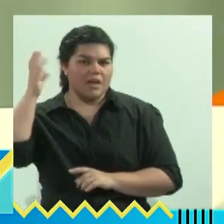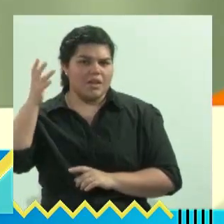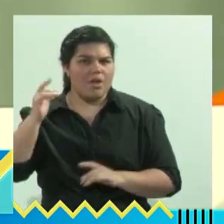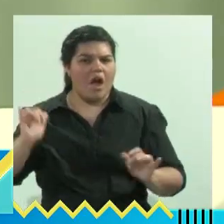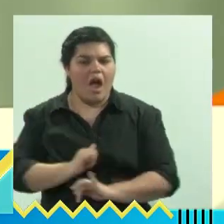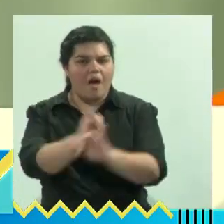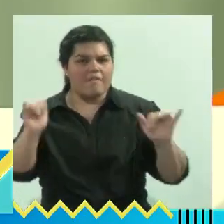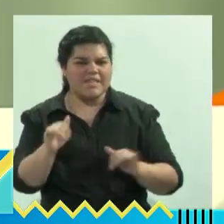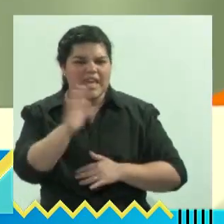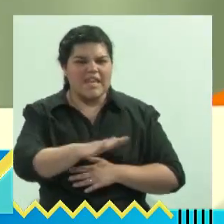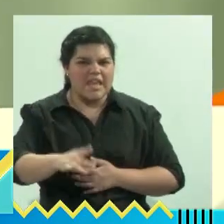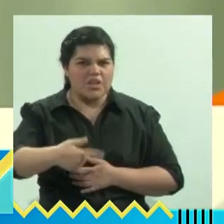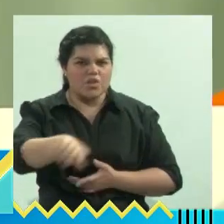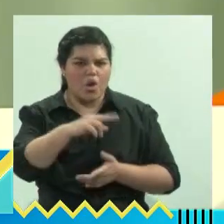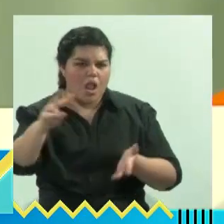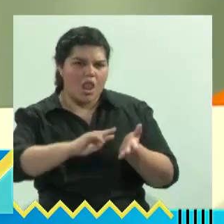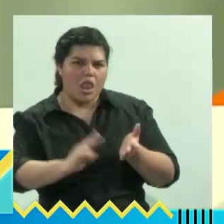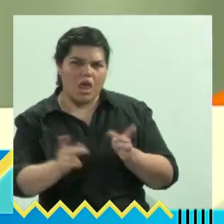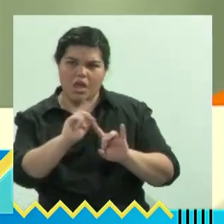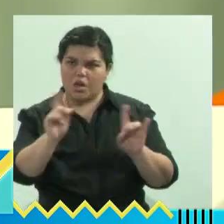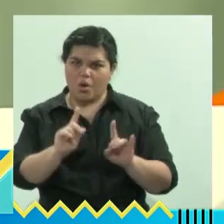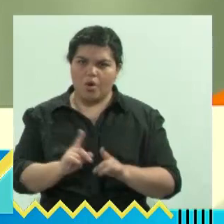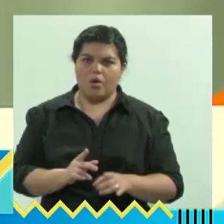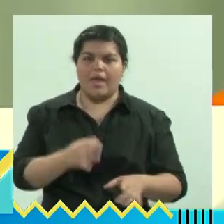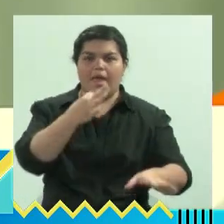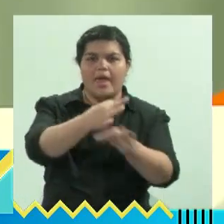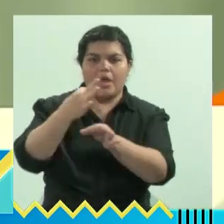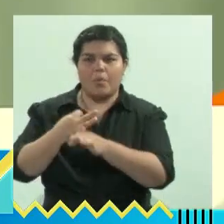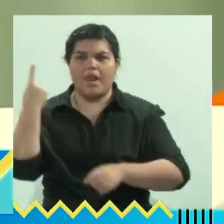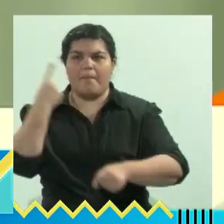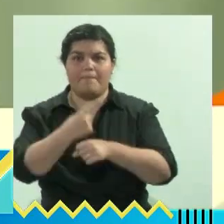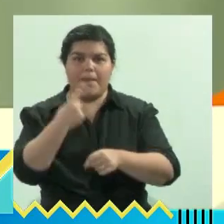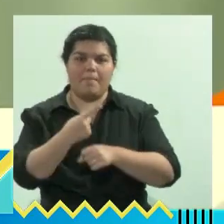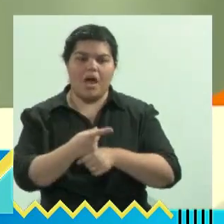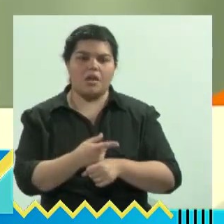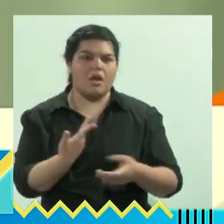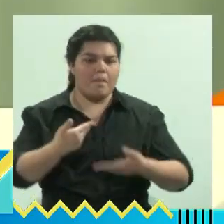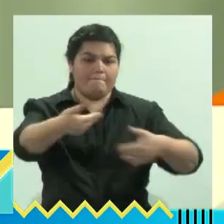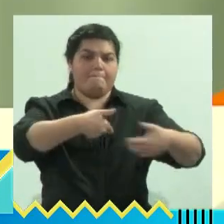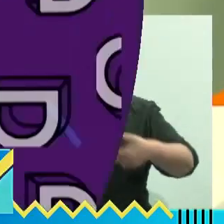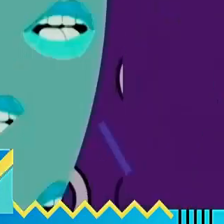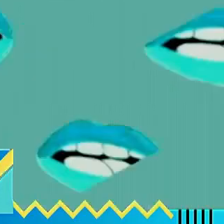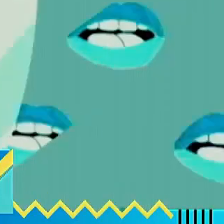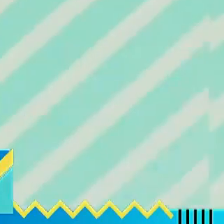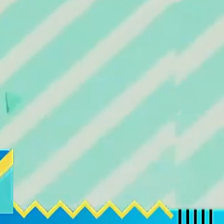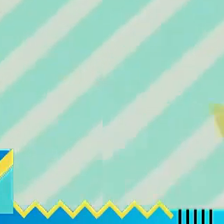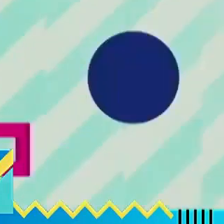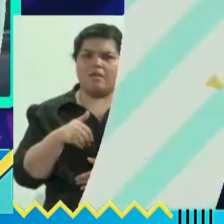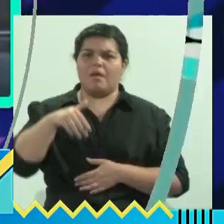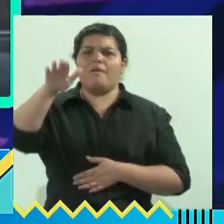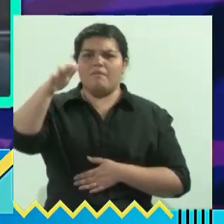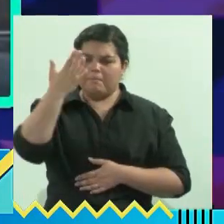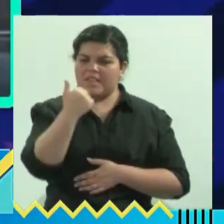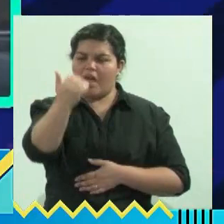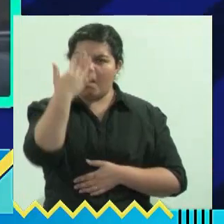para niños. Y tampoco nunca fui a visitar escuelas de primaria que me pedían, vení a contarnos, porque realmente el libro es fuerte. Hay un cuento